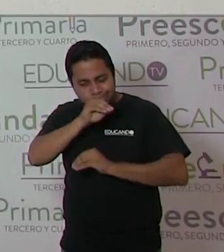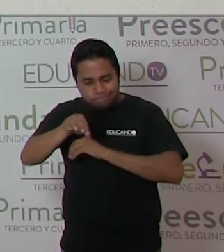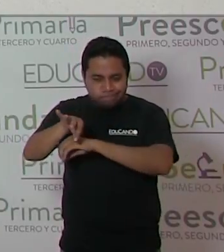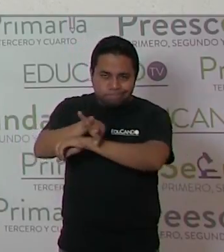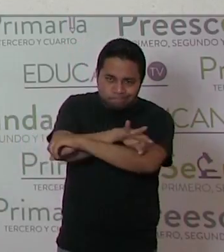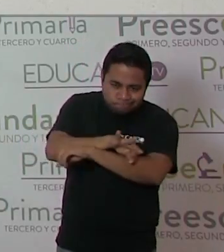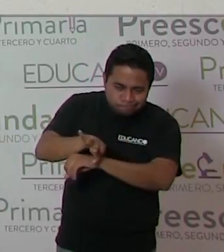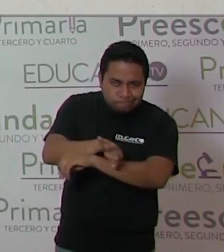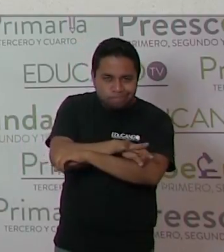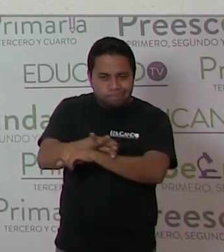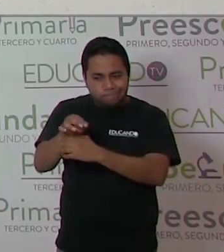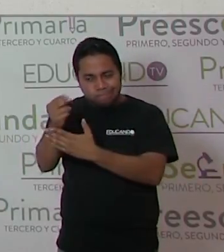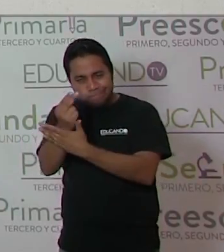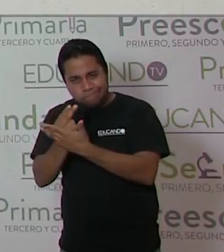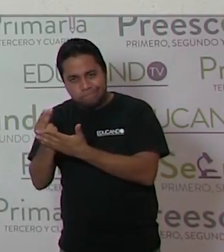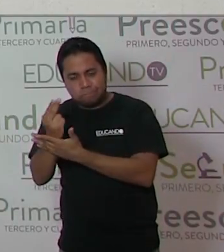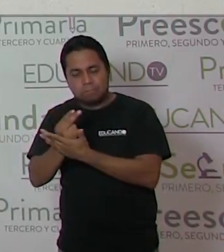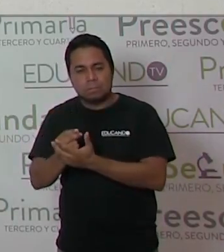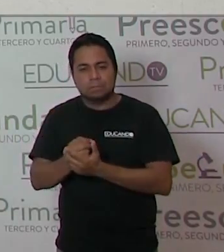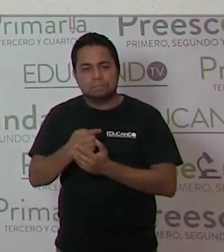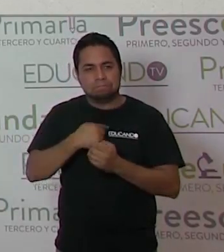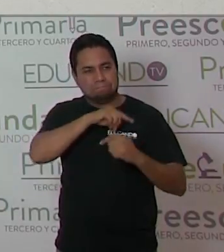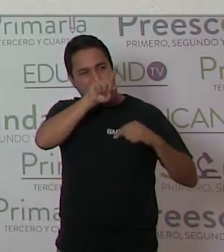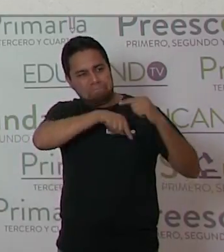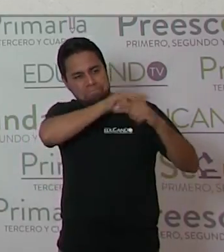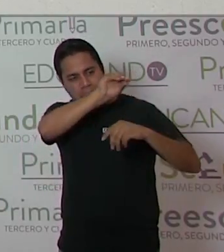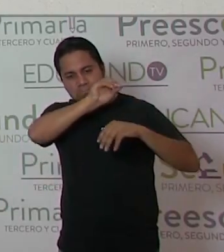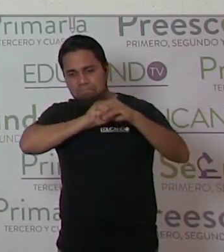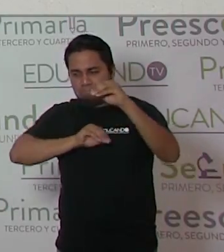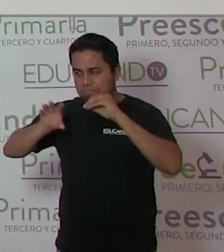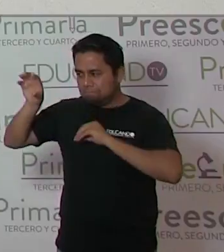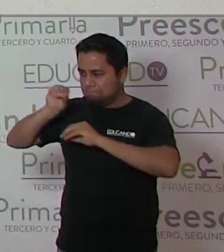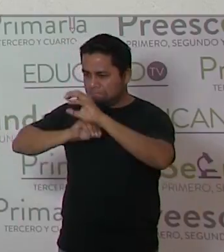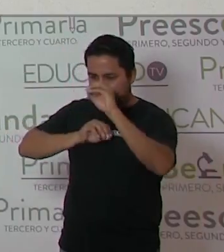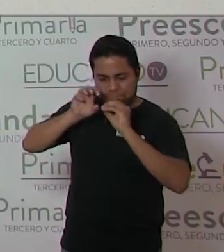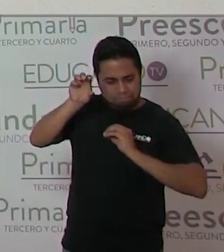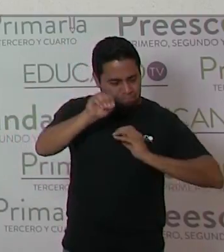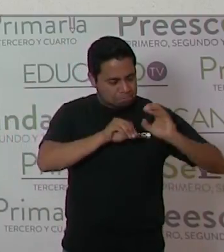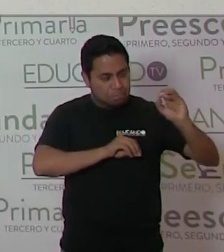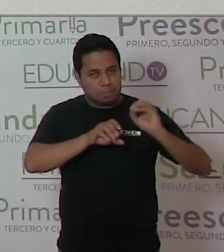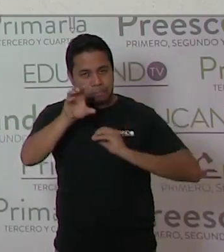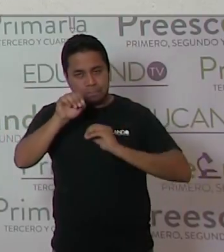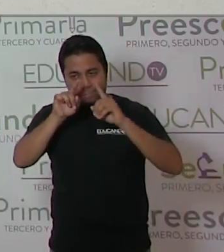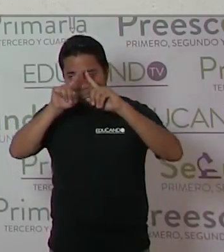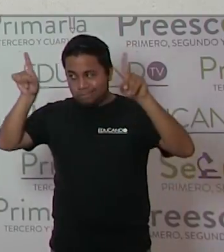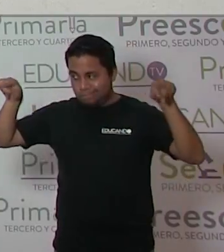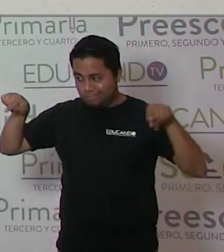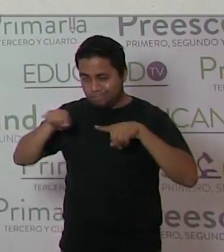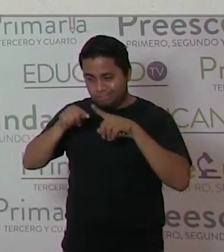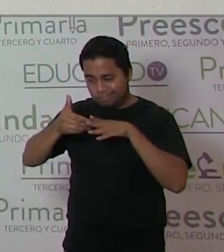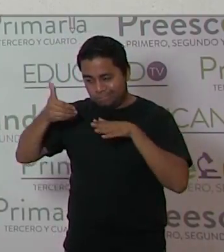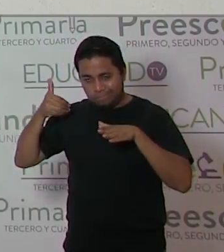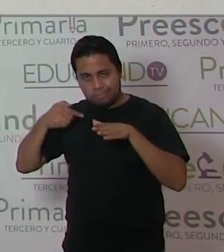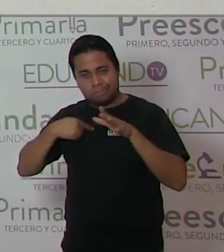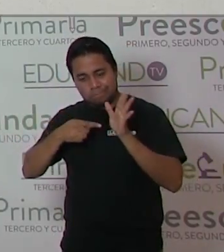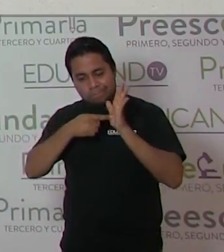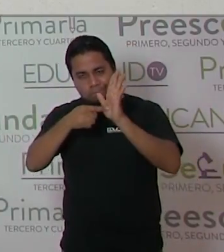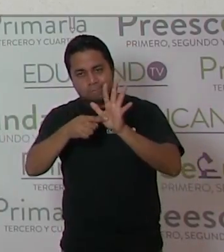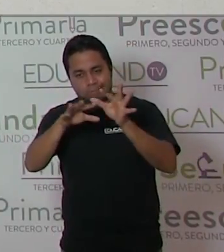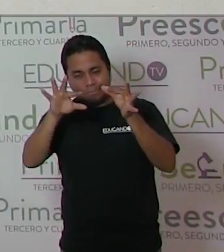construirlo. Vamos a quitar todas las partes que nos